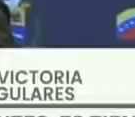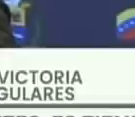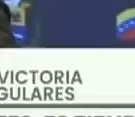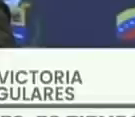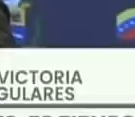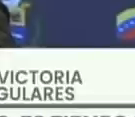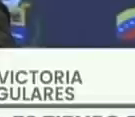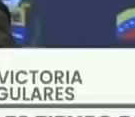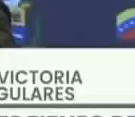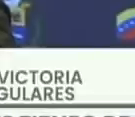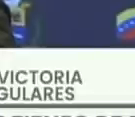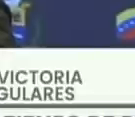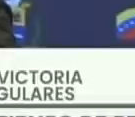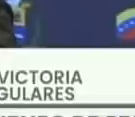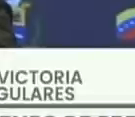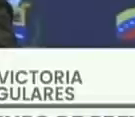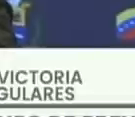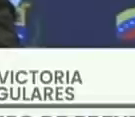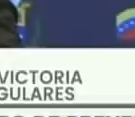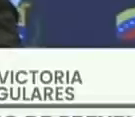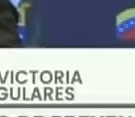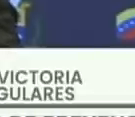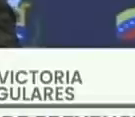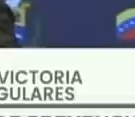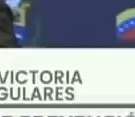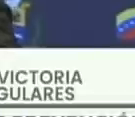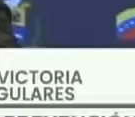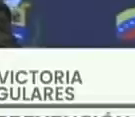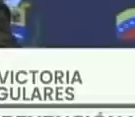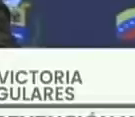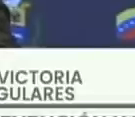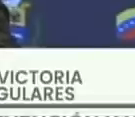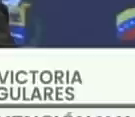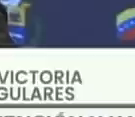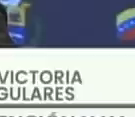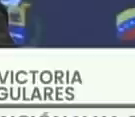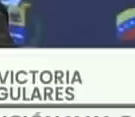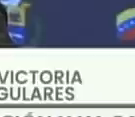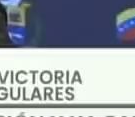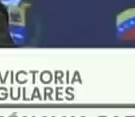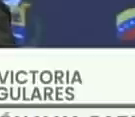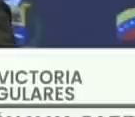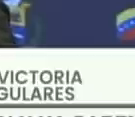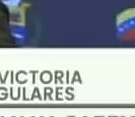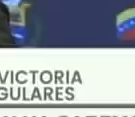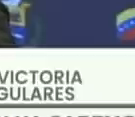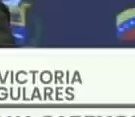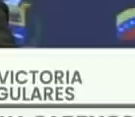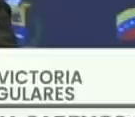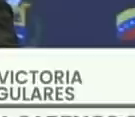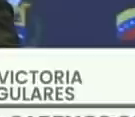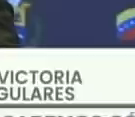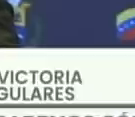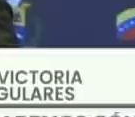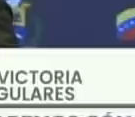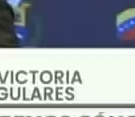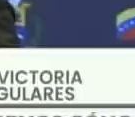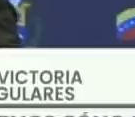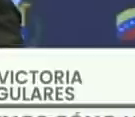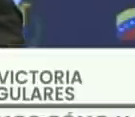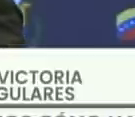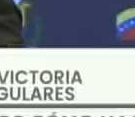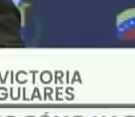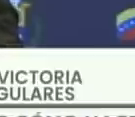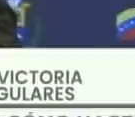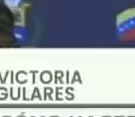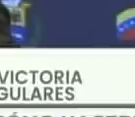el comandante Chávez volvía de la anestesia, en una de las cirugías, preguntaba por su pueblo, preguntaba